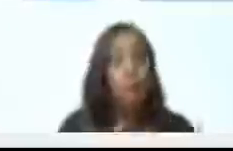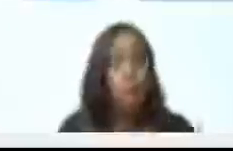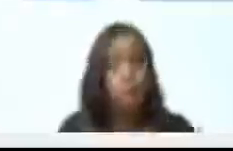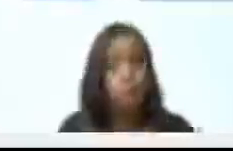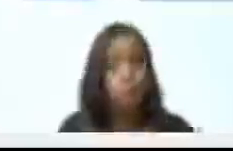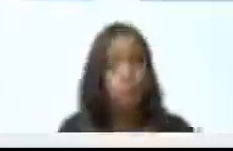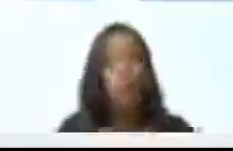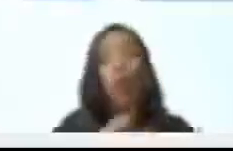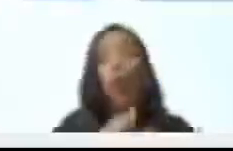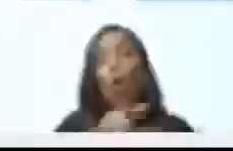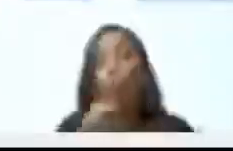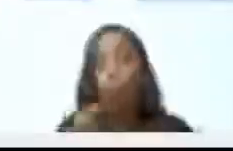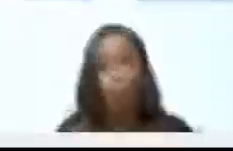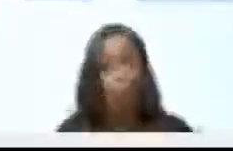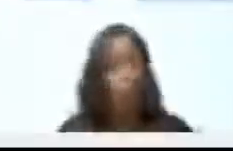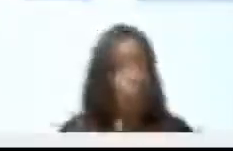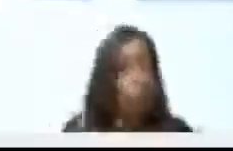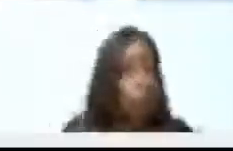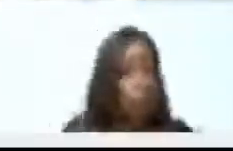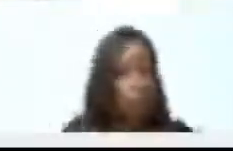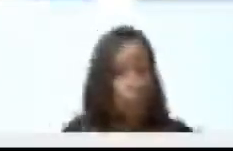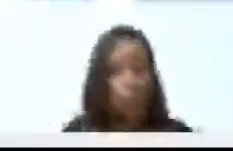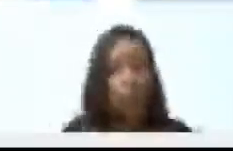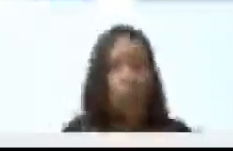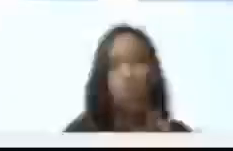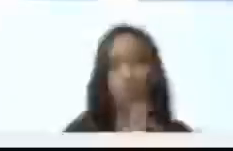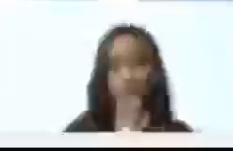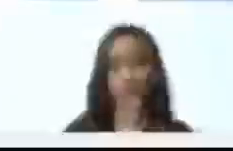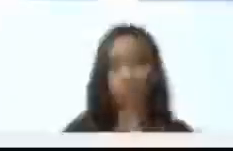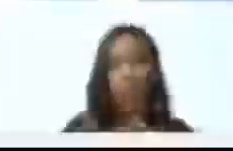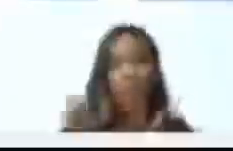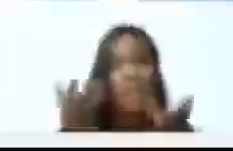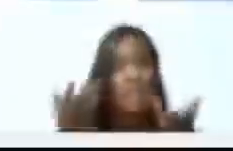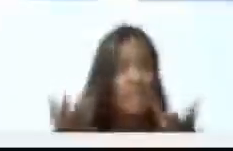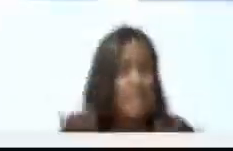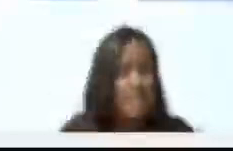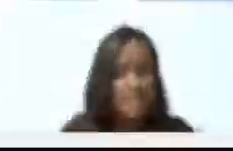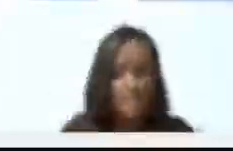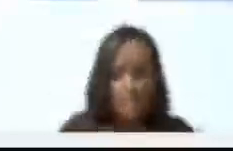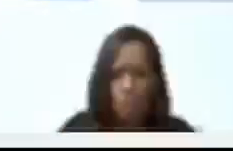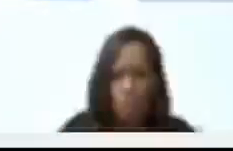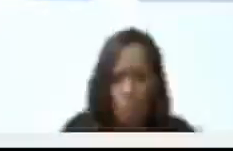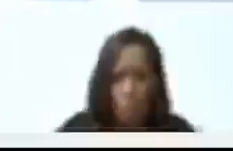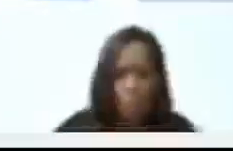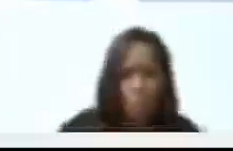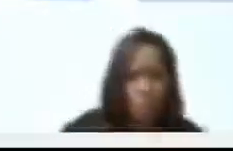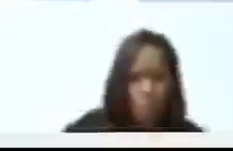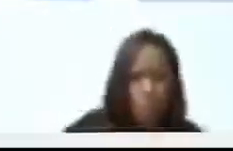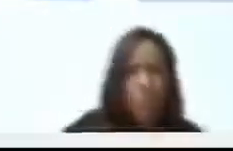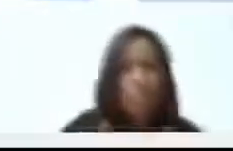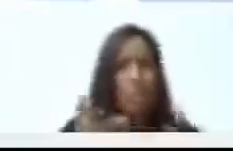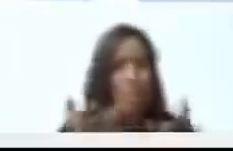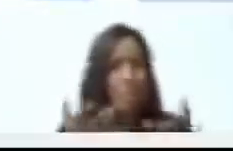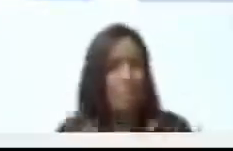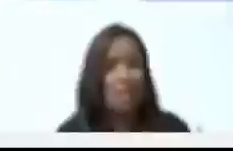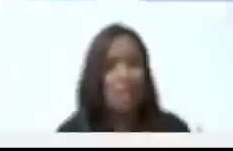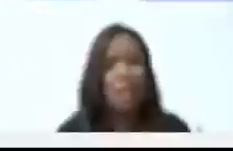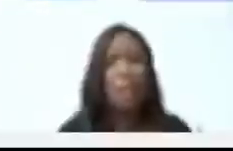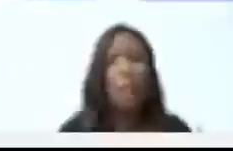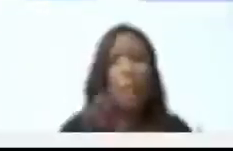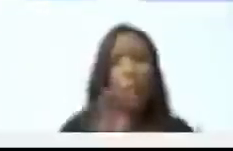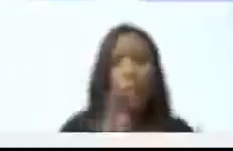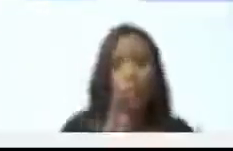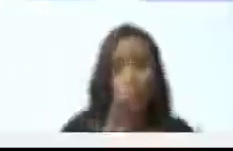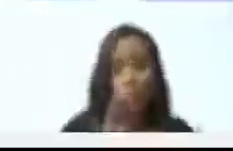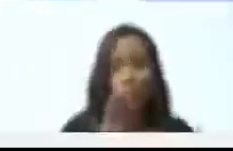gestión, escuchó a todas las instituciones, Banco Central, la asociación de AFP, a